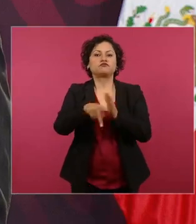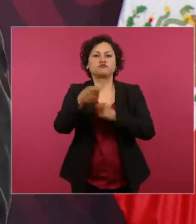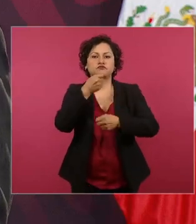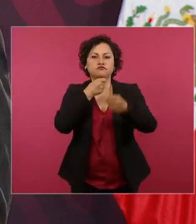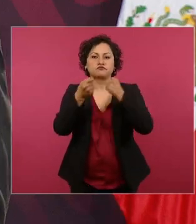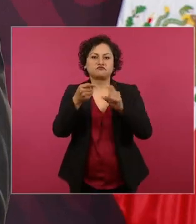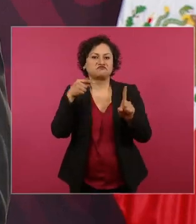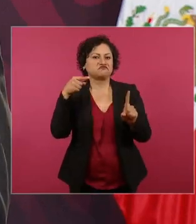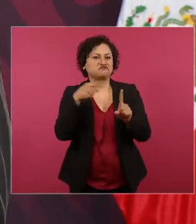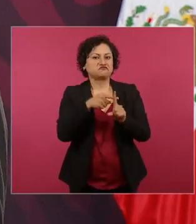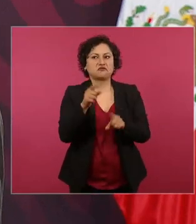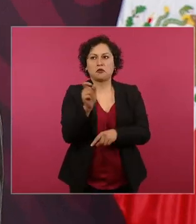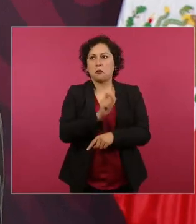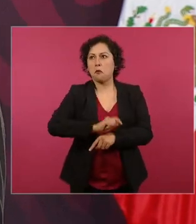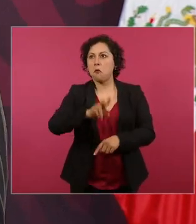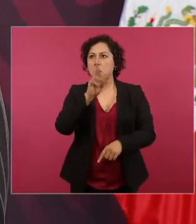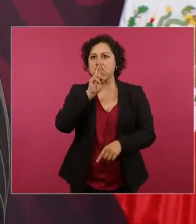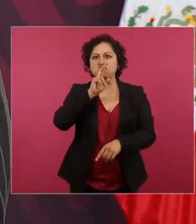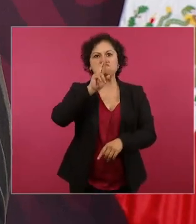de